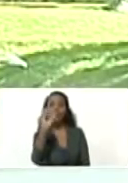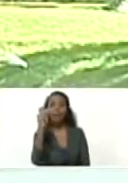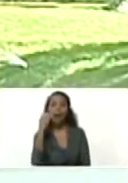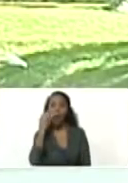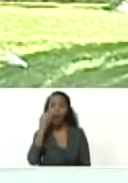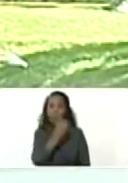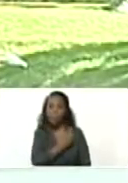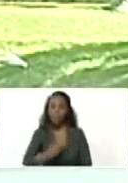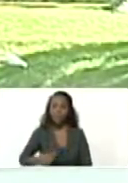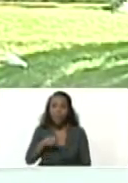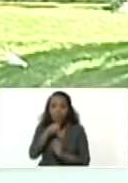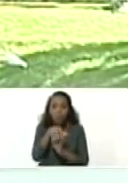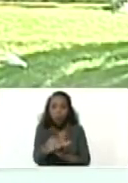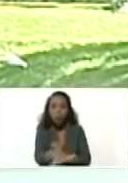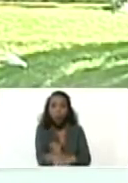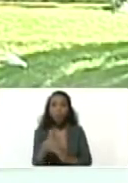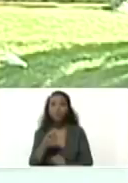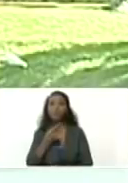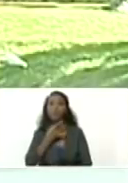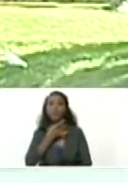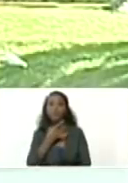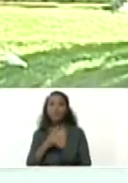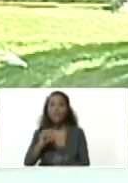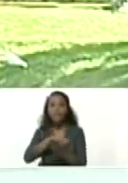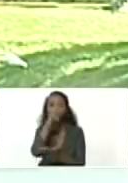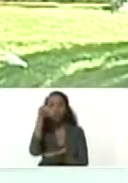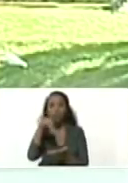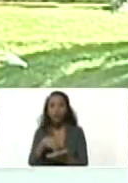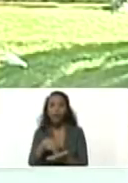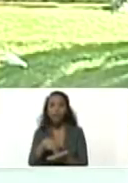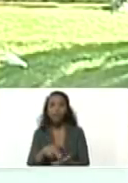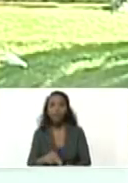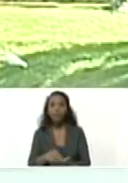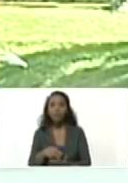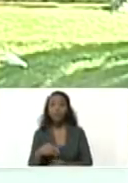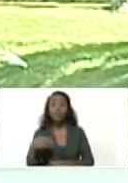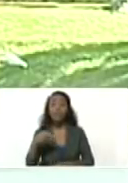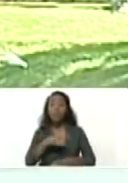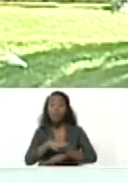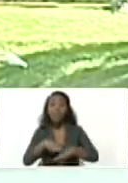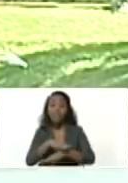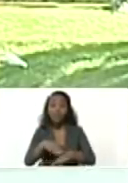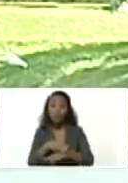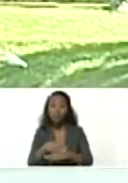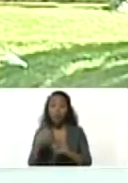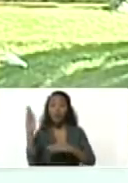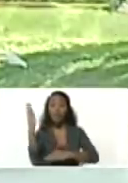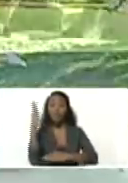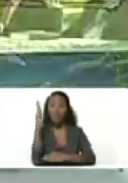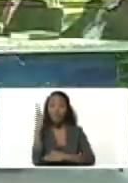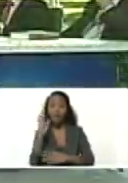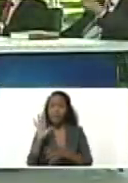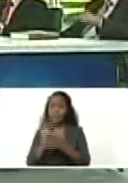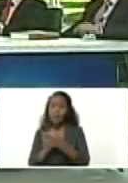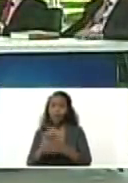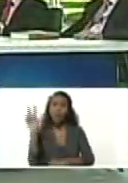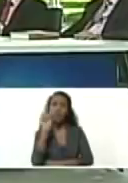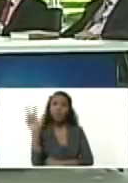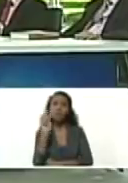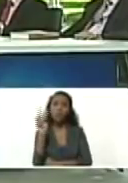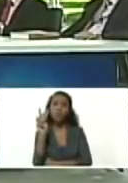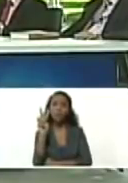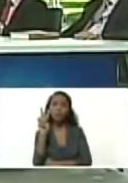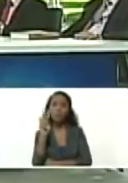Red Evangélica Nacional de Ministros e Iglesias Amigos de Venezuela,